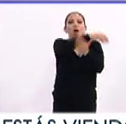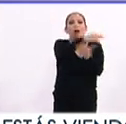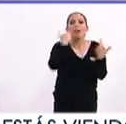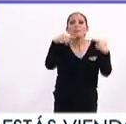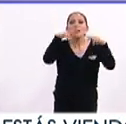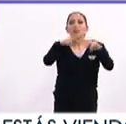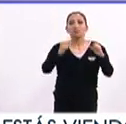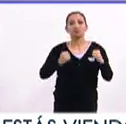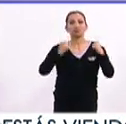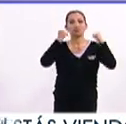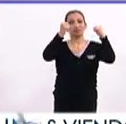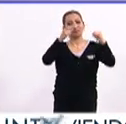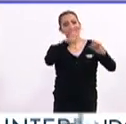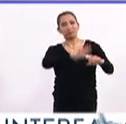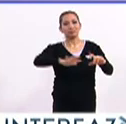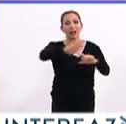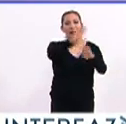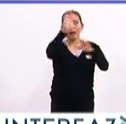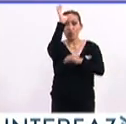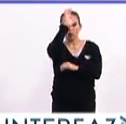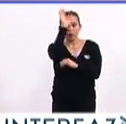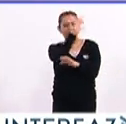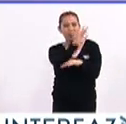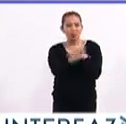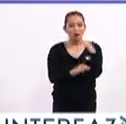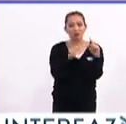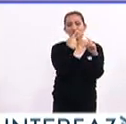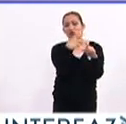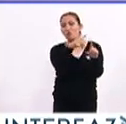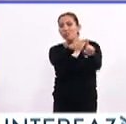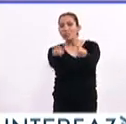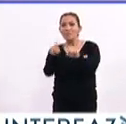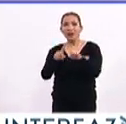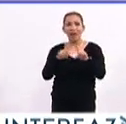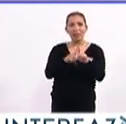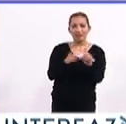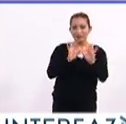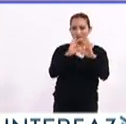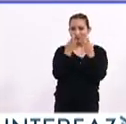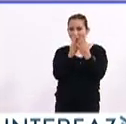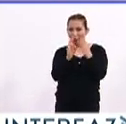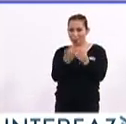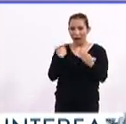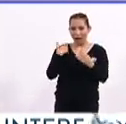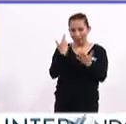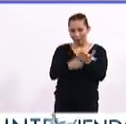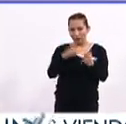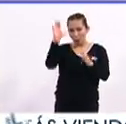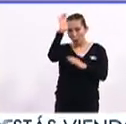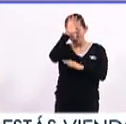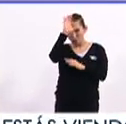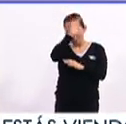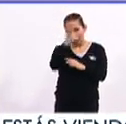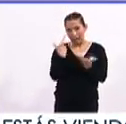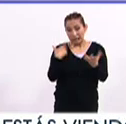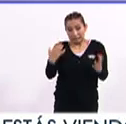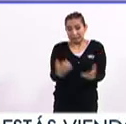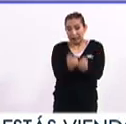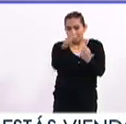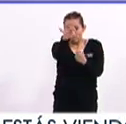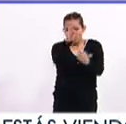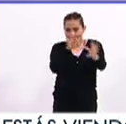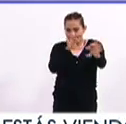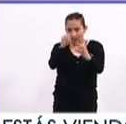como una potencia en este aspecto, con todas sus diferentes variantes dentro de la cultura, por supuesto